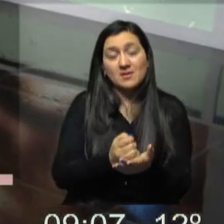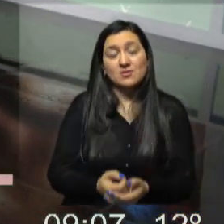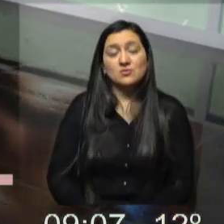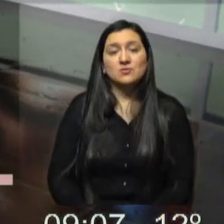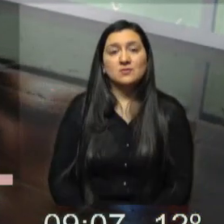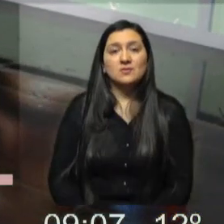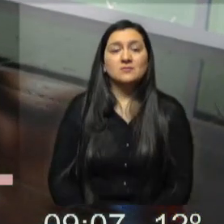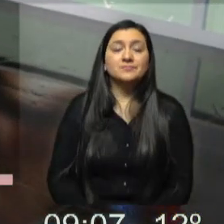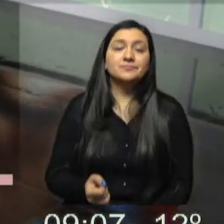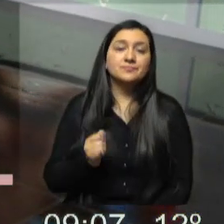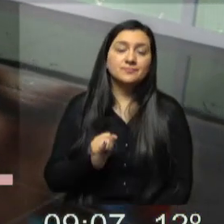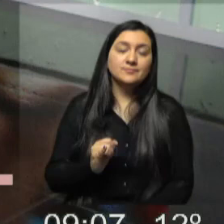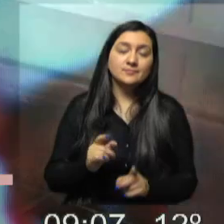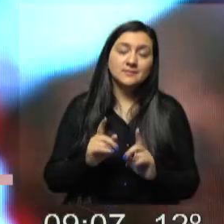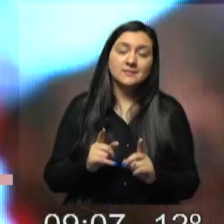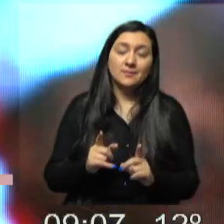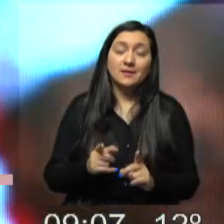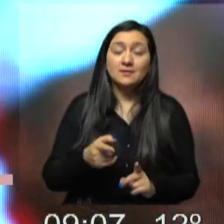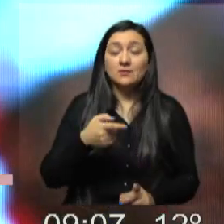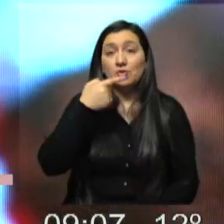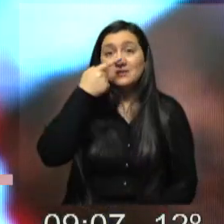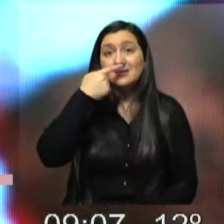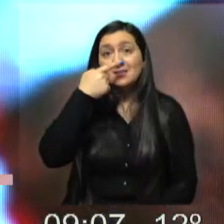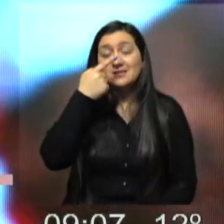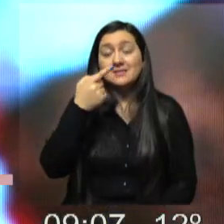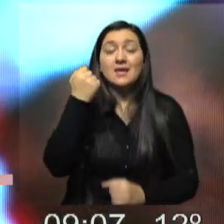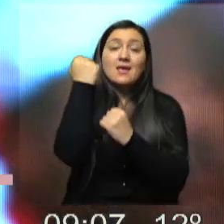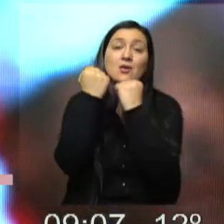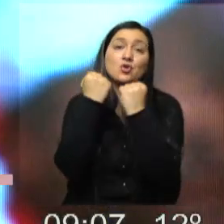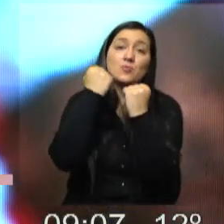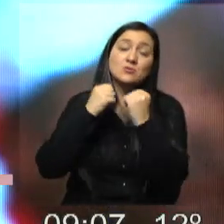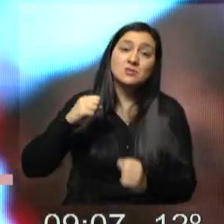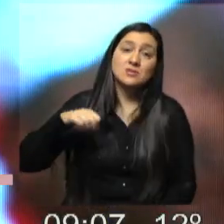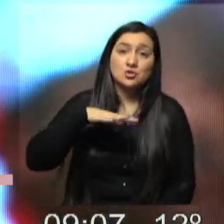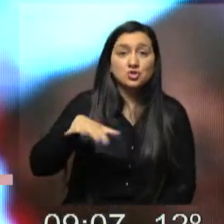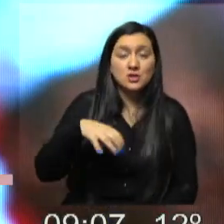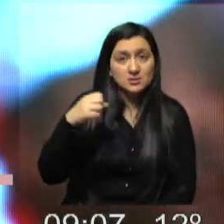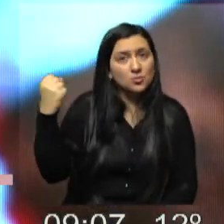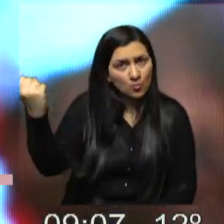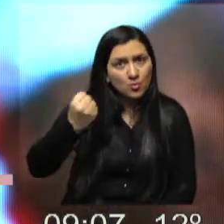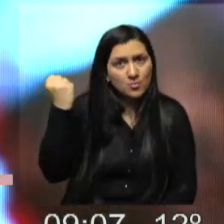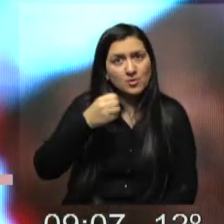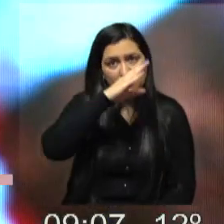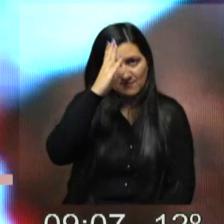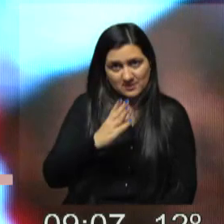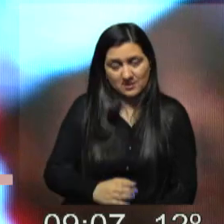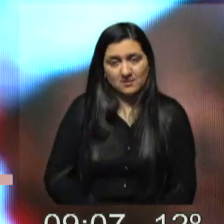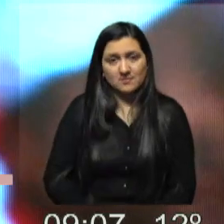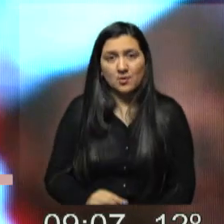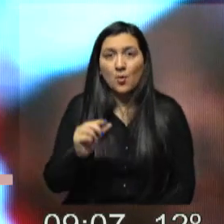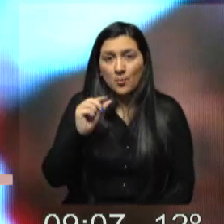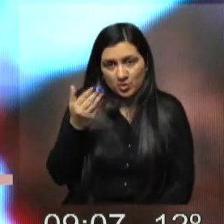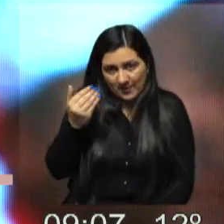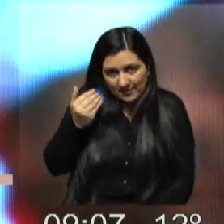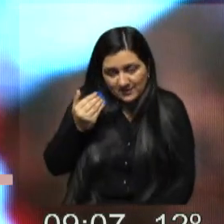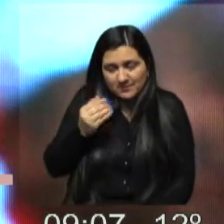también constelar los intereses económicos, sociales, que en Brasil son muy importantes. Un medio pasito para atrás, sí, para